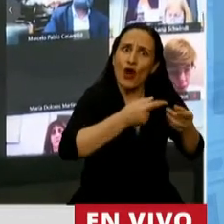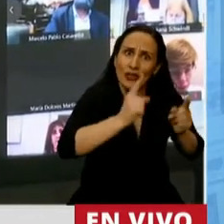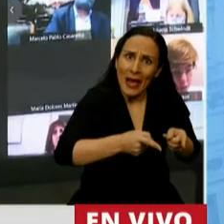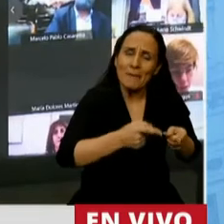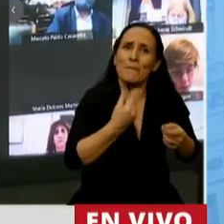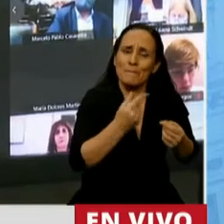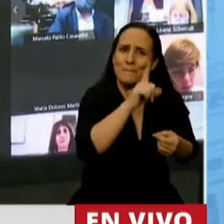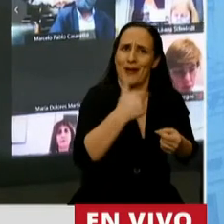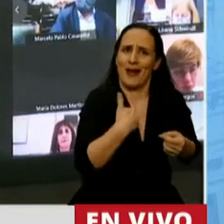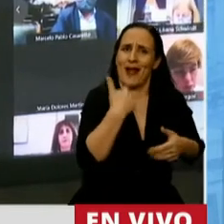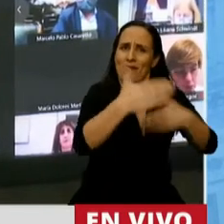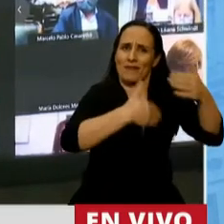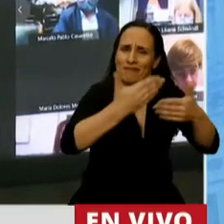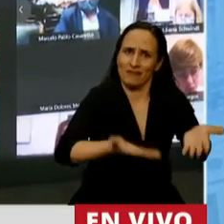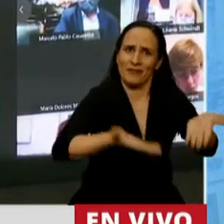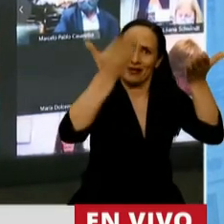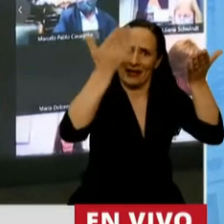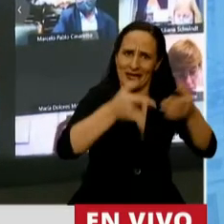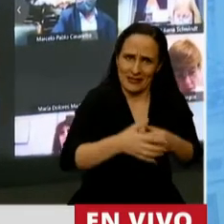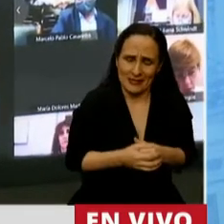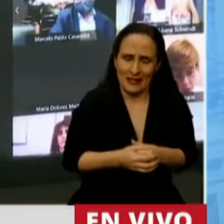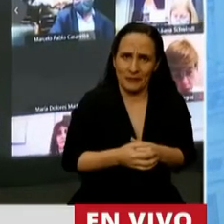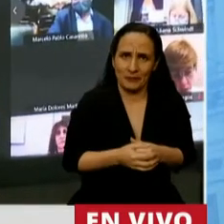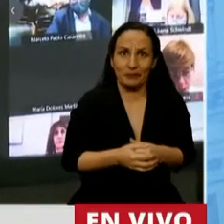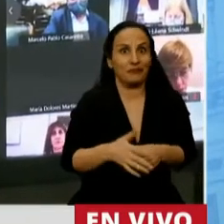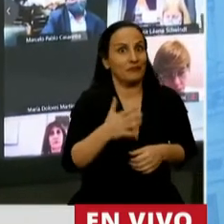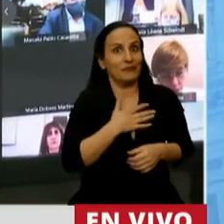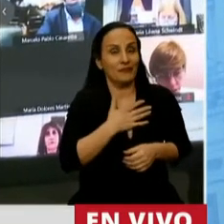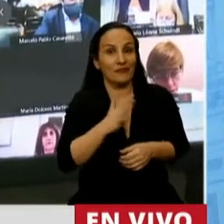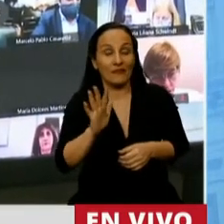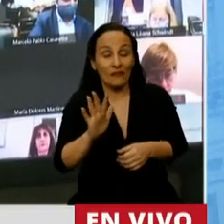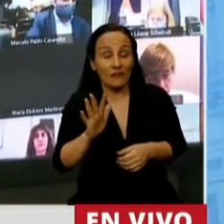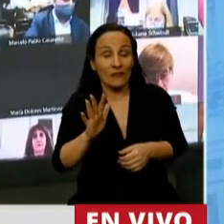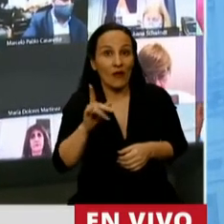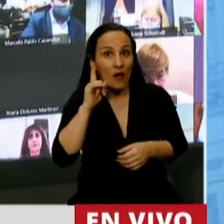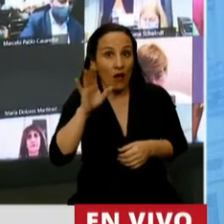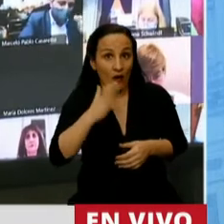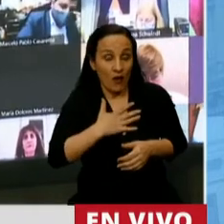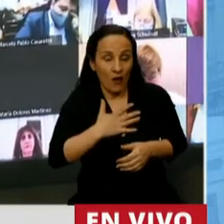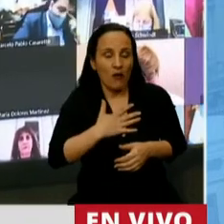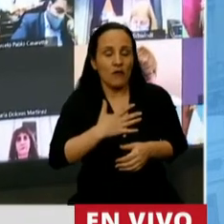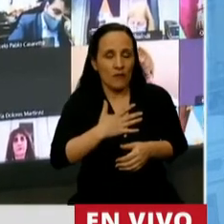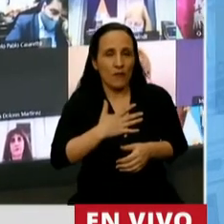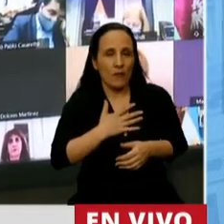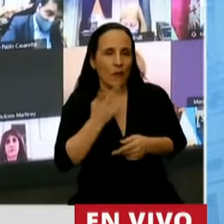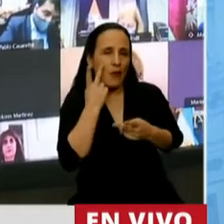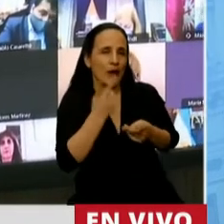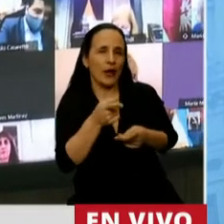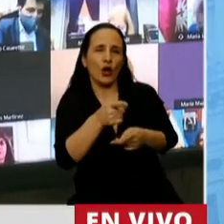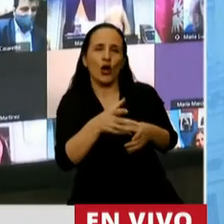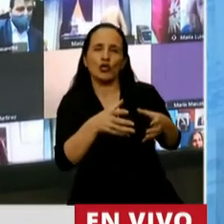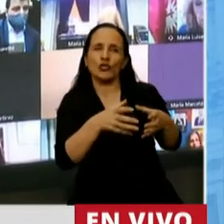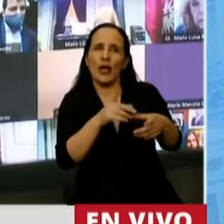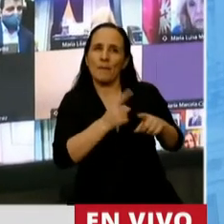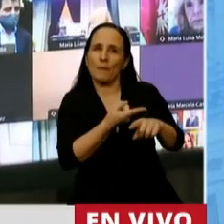de la nación. Y la verdad que desde este punto de vista tenemos que reconocer desde la política que estamos en